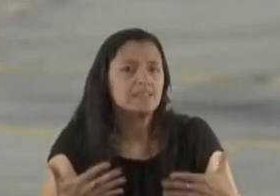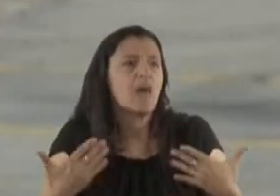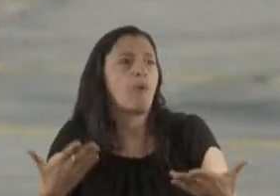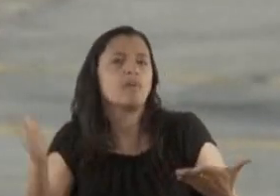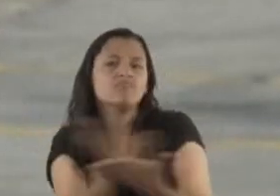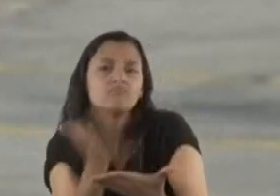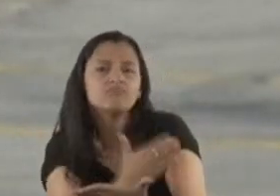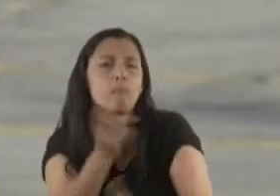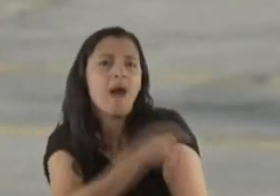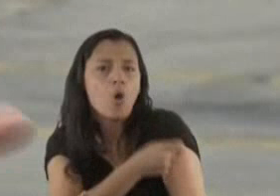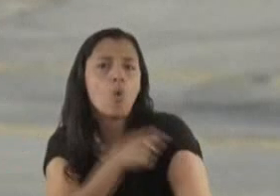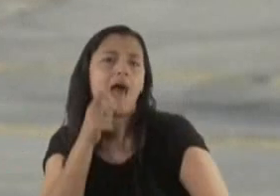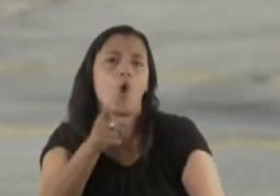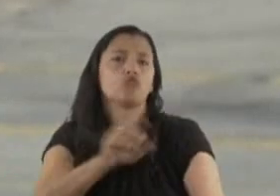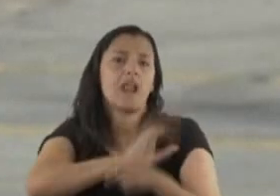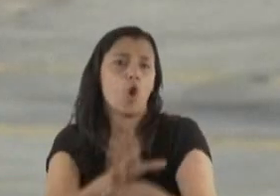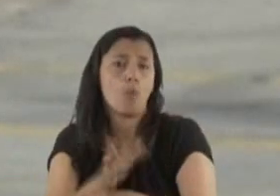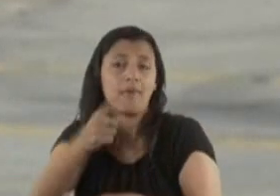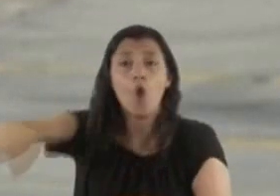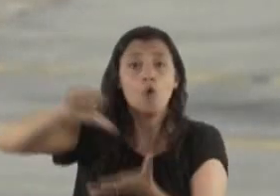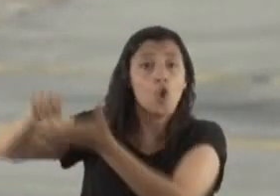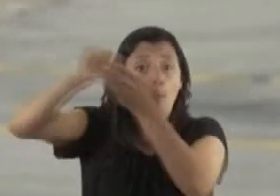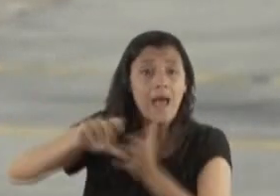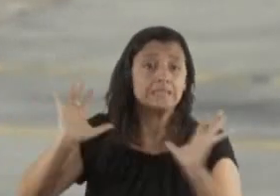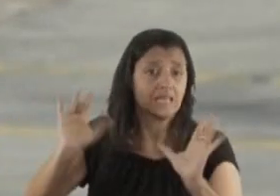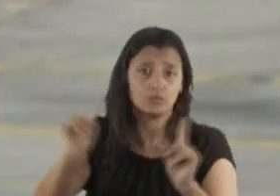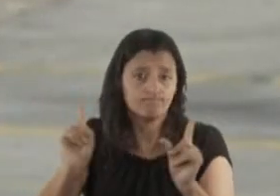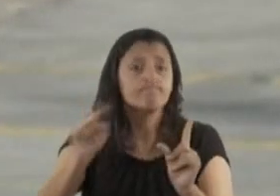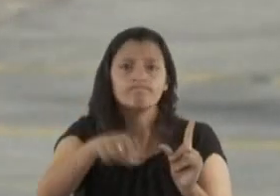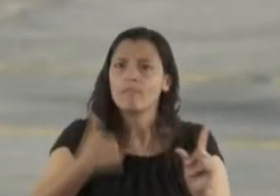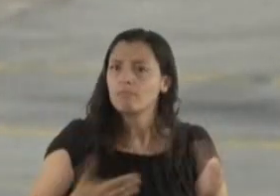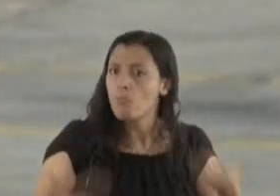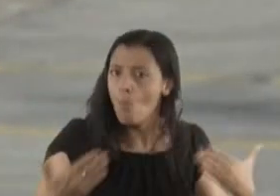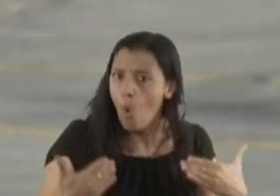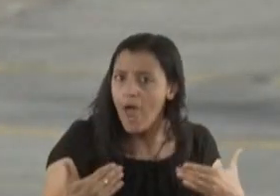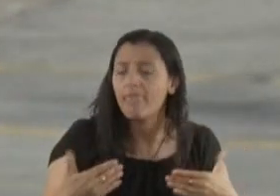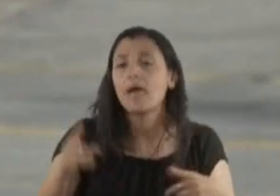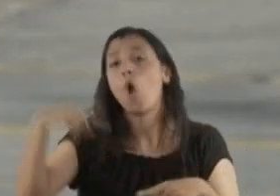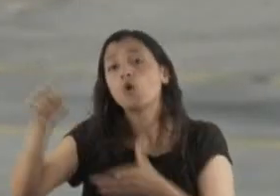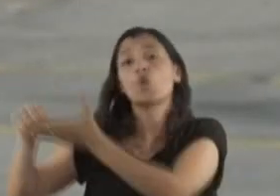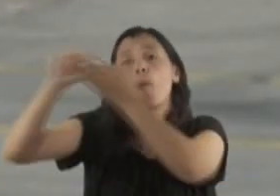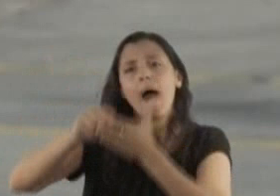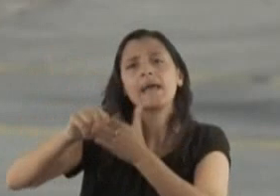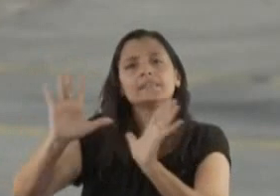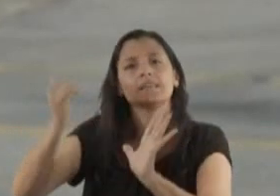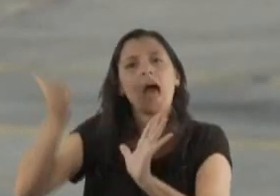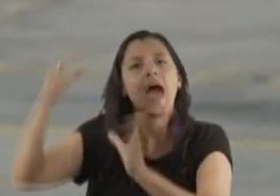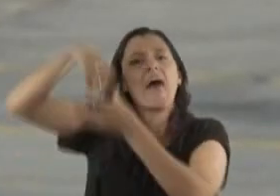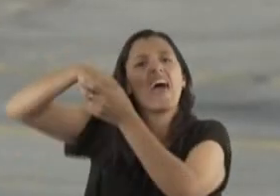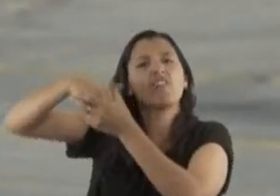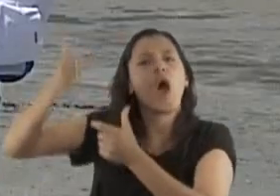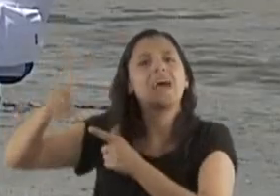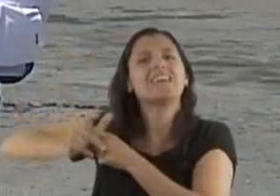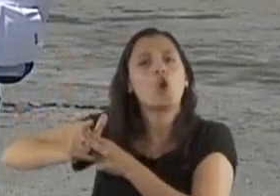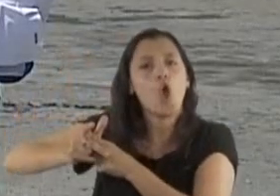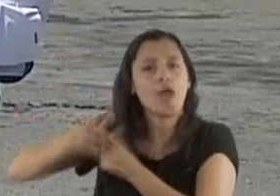vacunas contra el cob y pocos países que están con capacidad para desarrollar vacunas con esta tecnología de rn mensajero